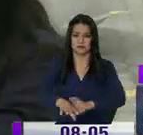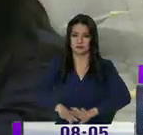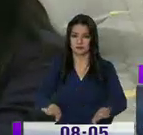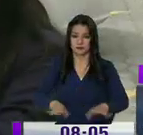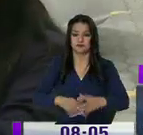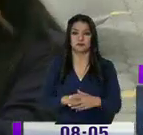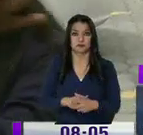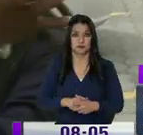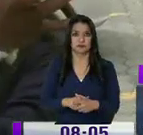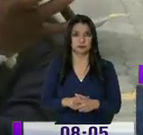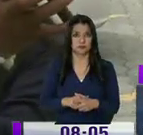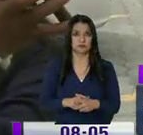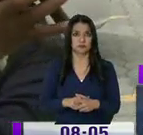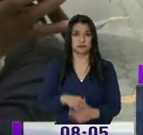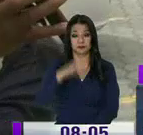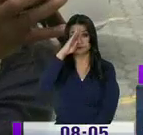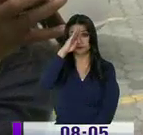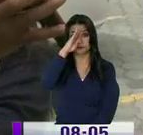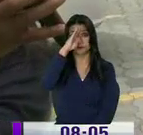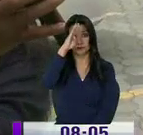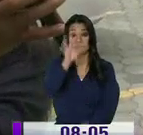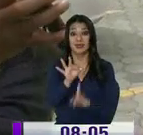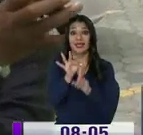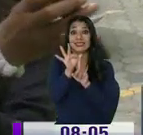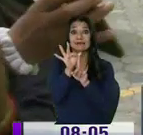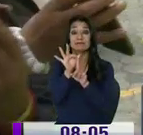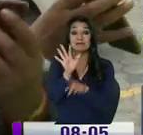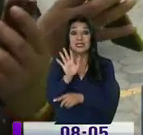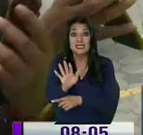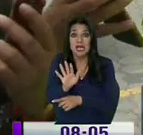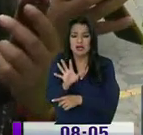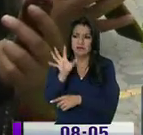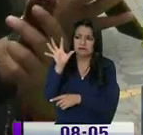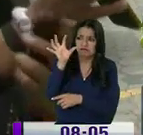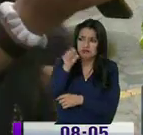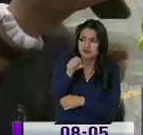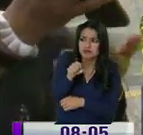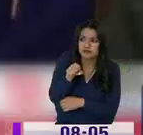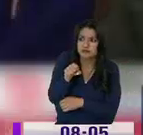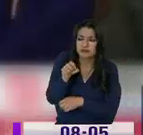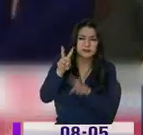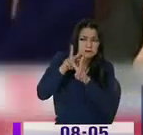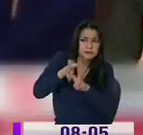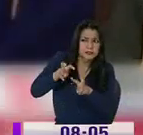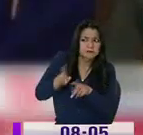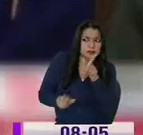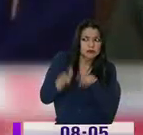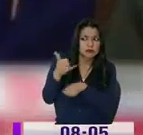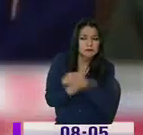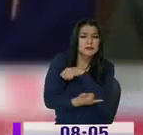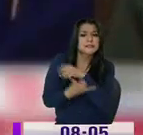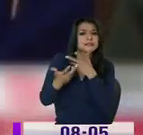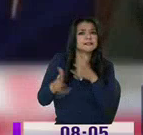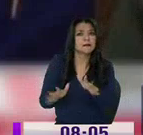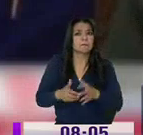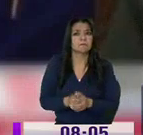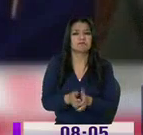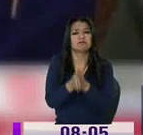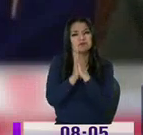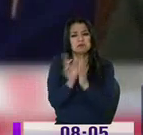Detectó algunas irregularidades relacionadas con personas extranjeras. Y cuando se empezaron a pedir